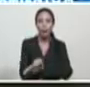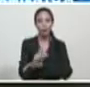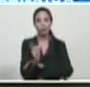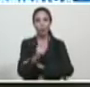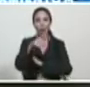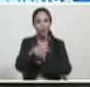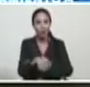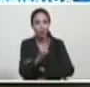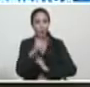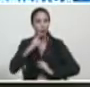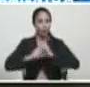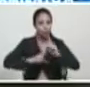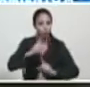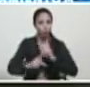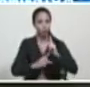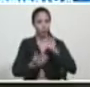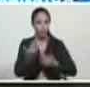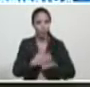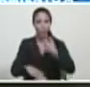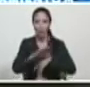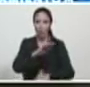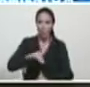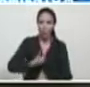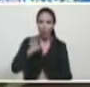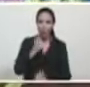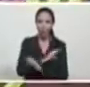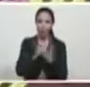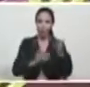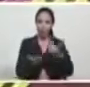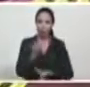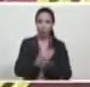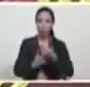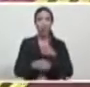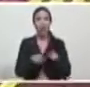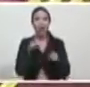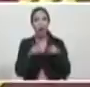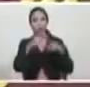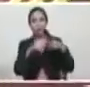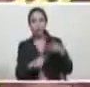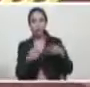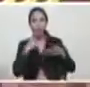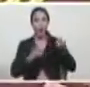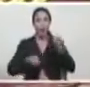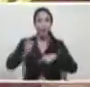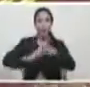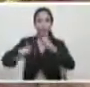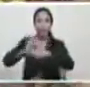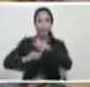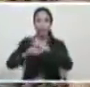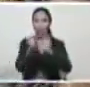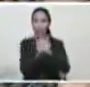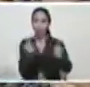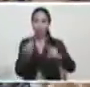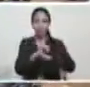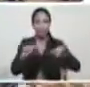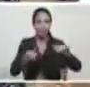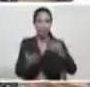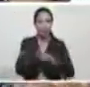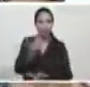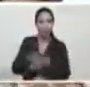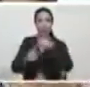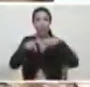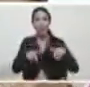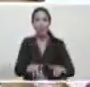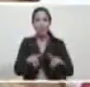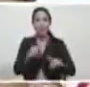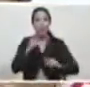hacer. La mayoría de los principios activos que importamos hoy debemos independizarnos y hacerlos